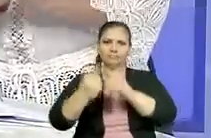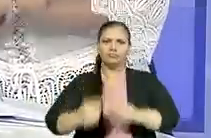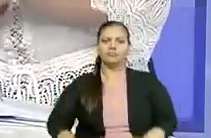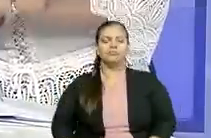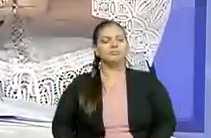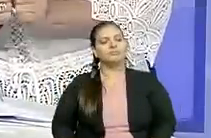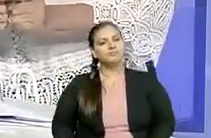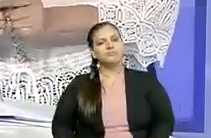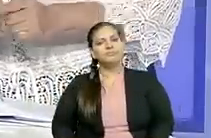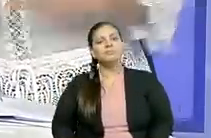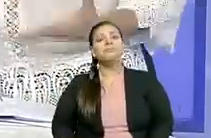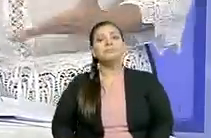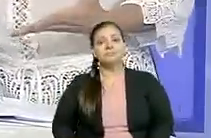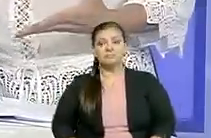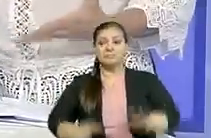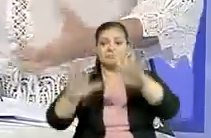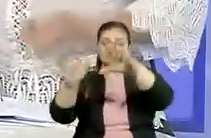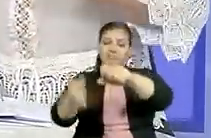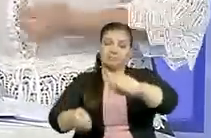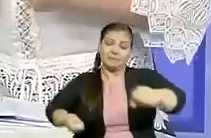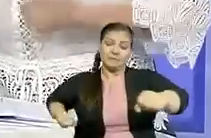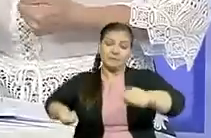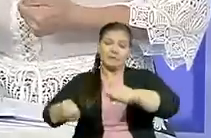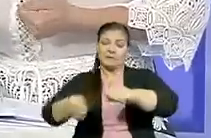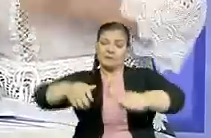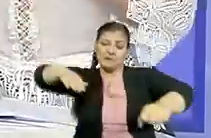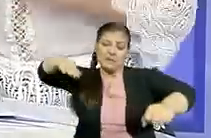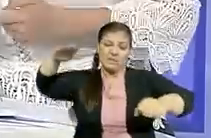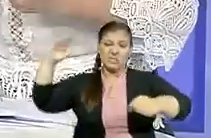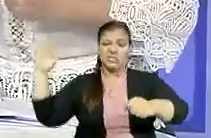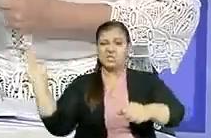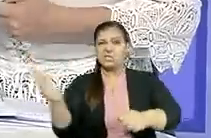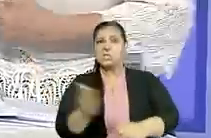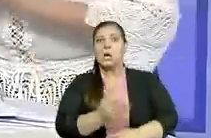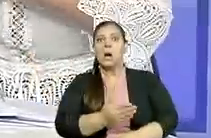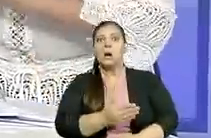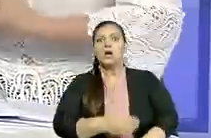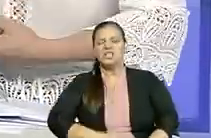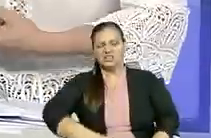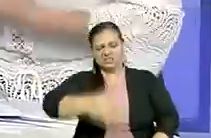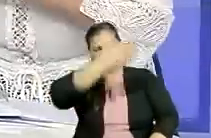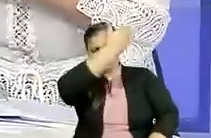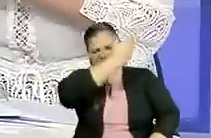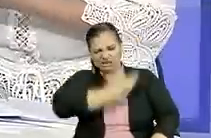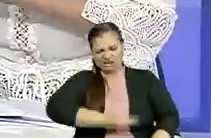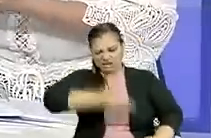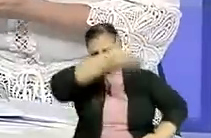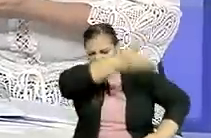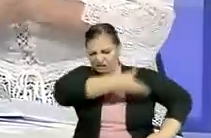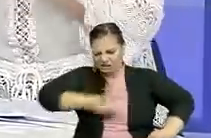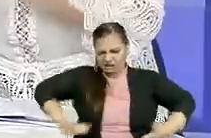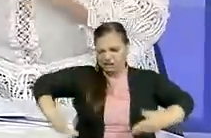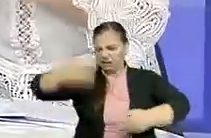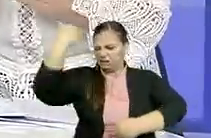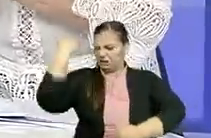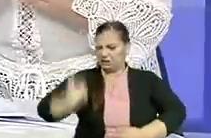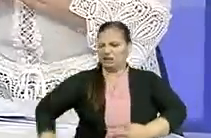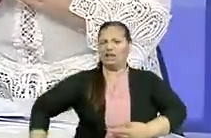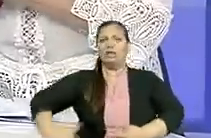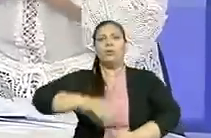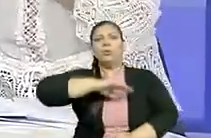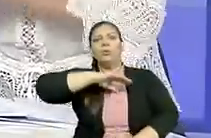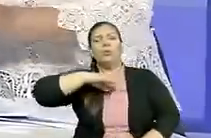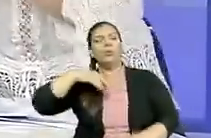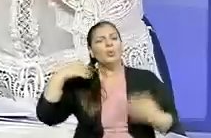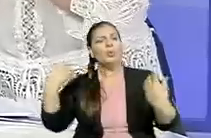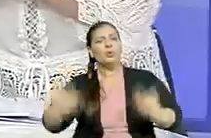de acuerdo a la confesión de la misma joven de apenas 19 años, sino que luego, con un machete, haya procedido a